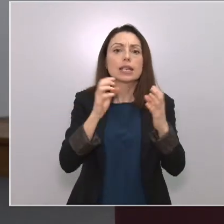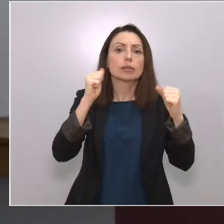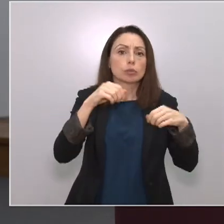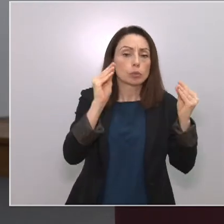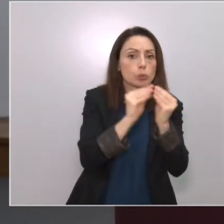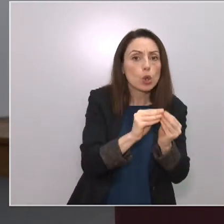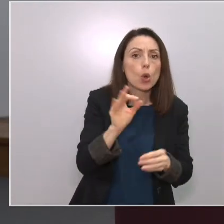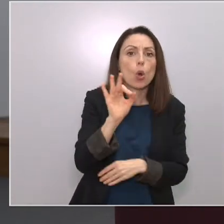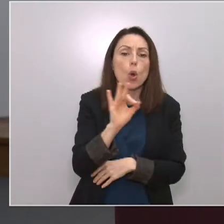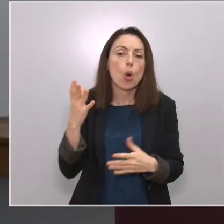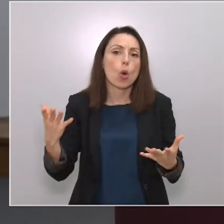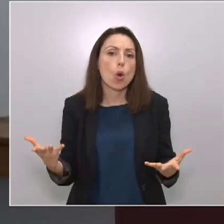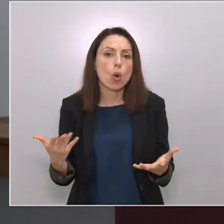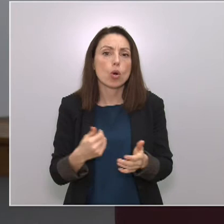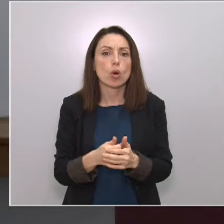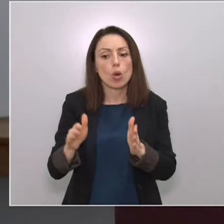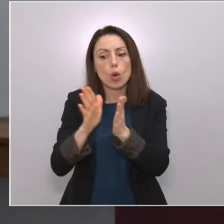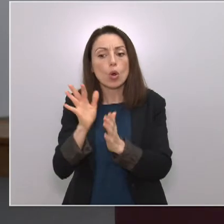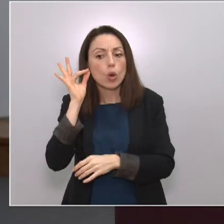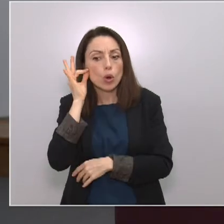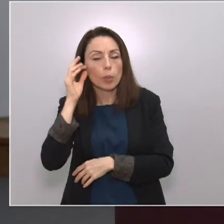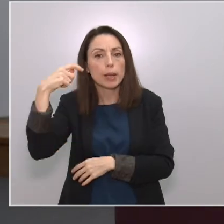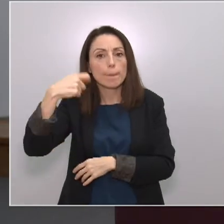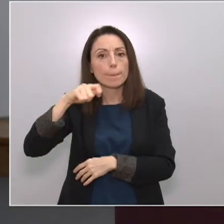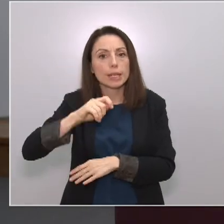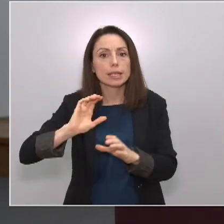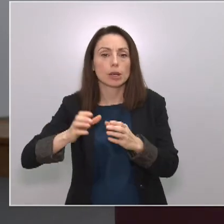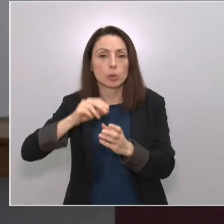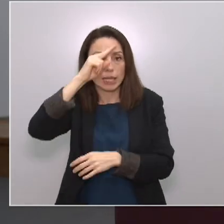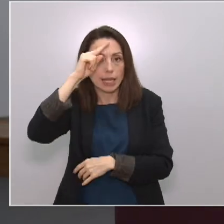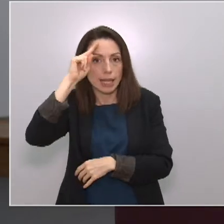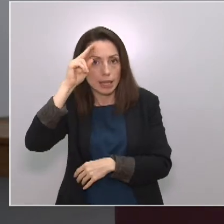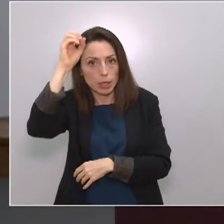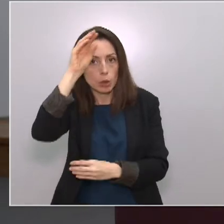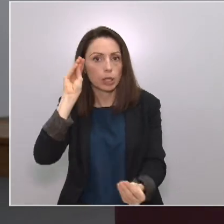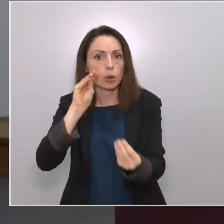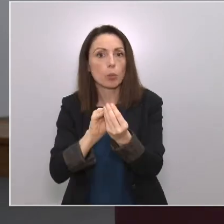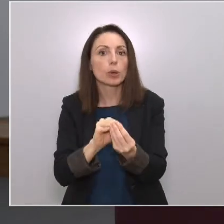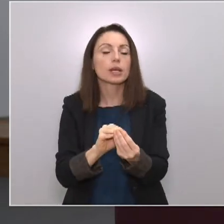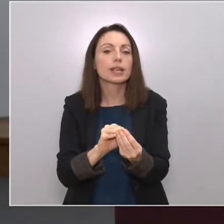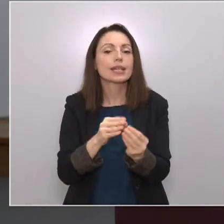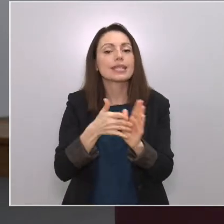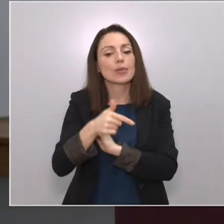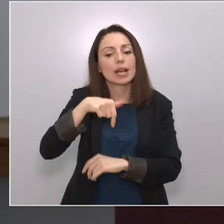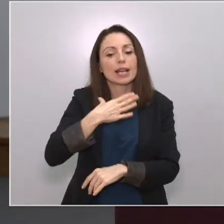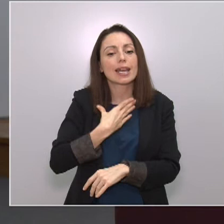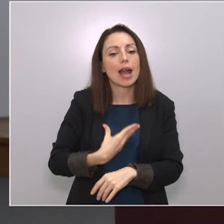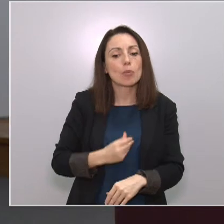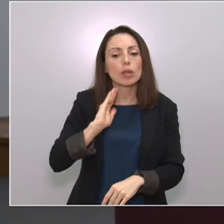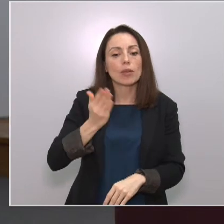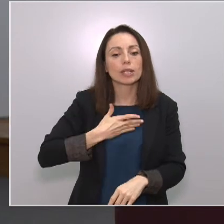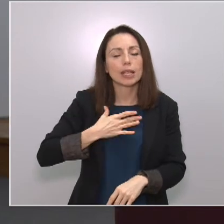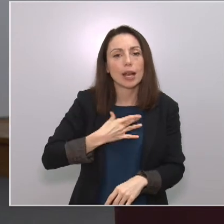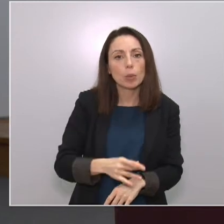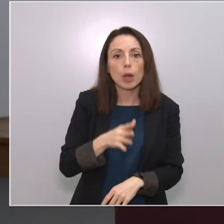adecuada, si comparte la postura de su compañera, de la presidenta de la Comunidad de Madrid, y sobre todo, ¿qué supondría eso para Murcia cuando ustedes sí que han profundizado